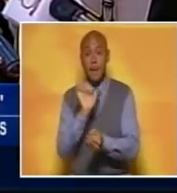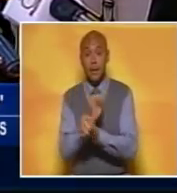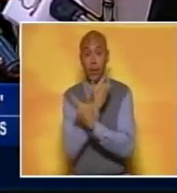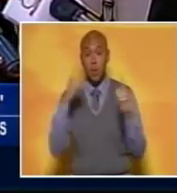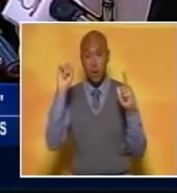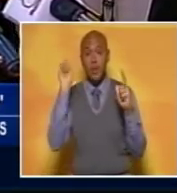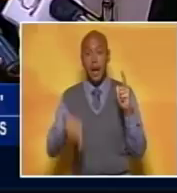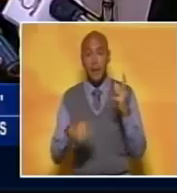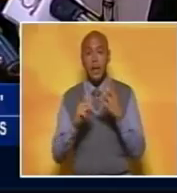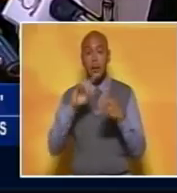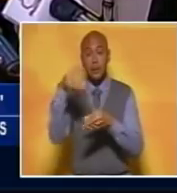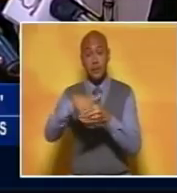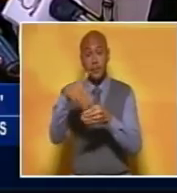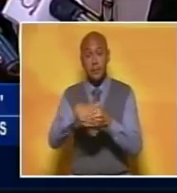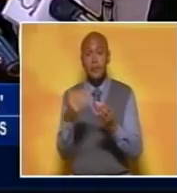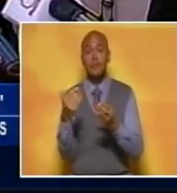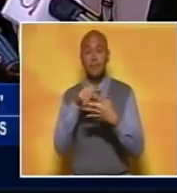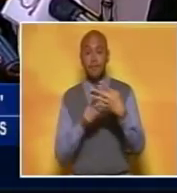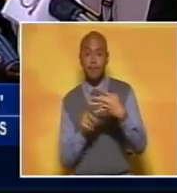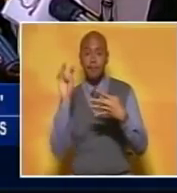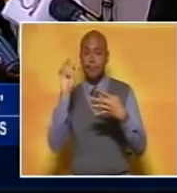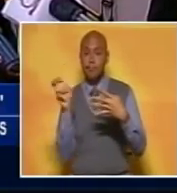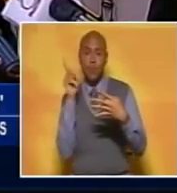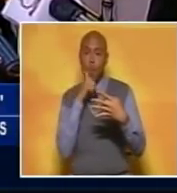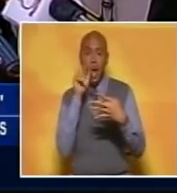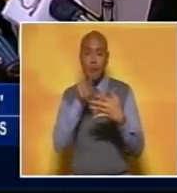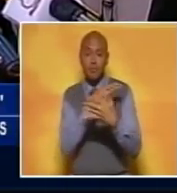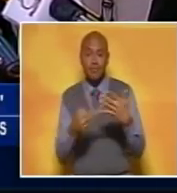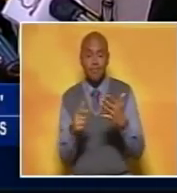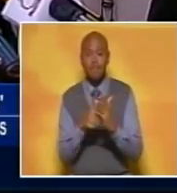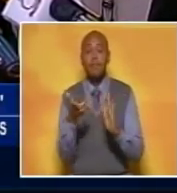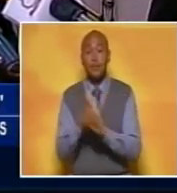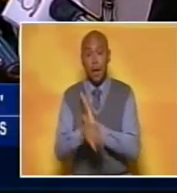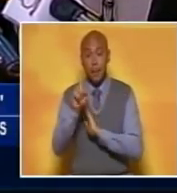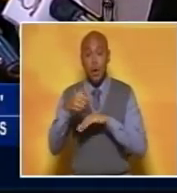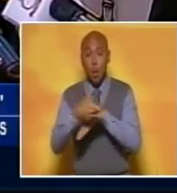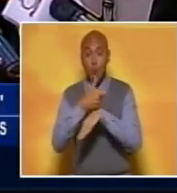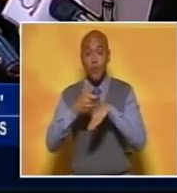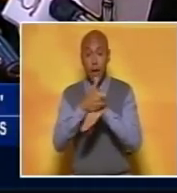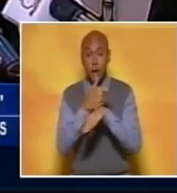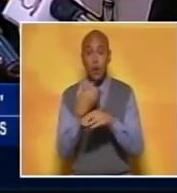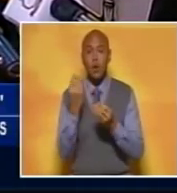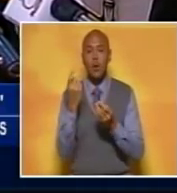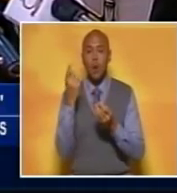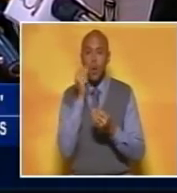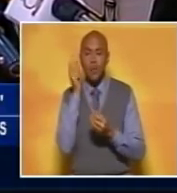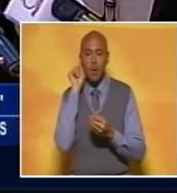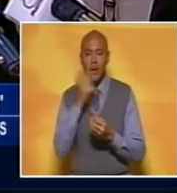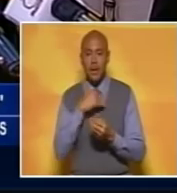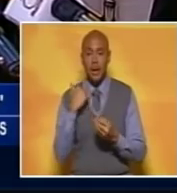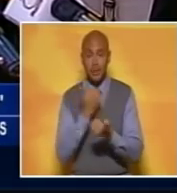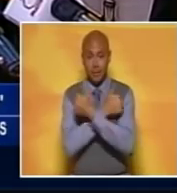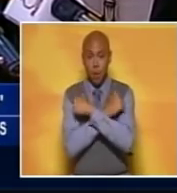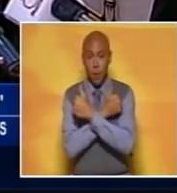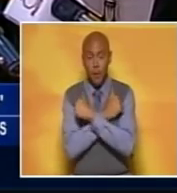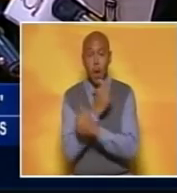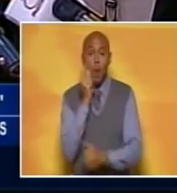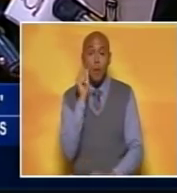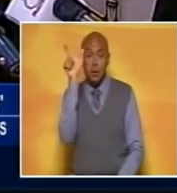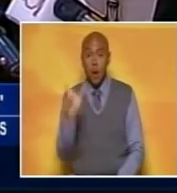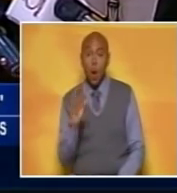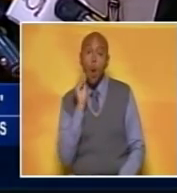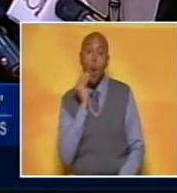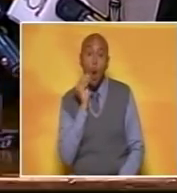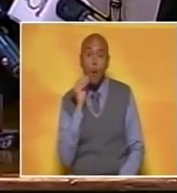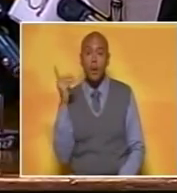realización de elecciones. Por otra parte, desestimó la pretensión del gobierno de suplantar la falta de maestros y profesores con jóvenes que solo